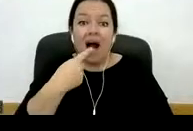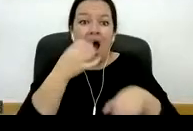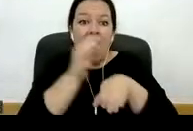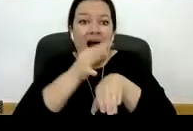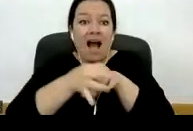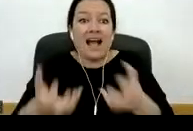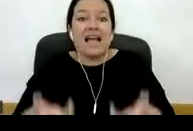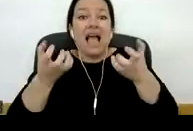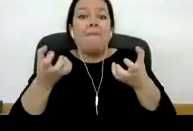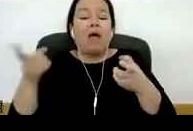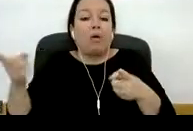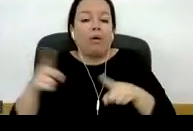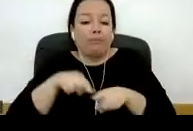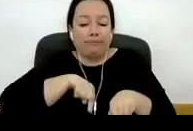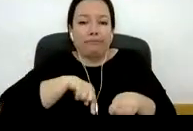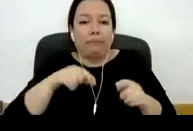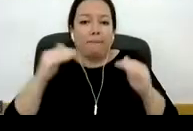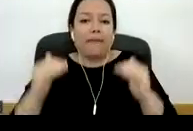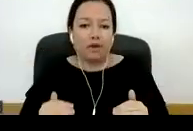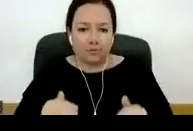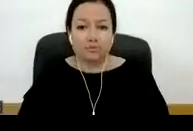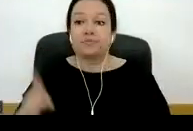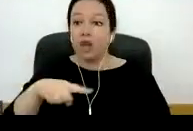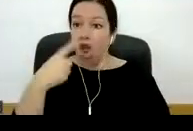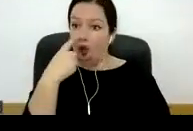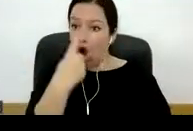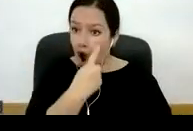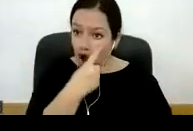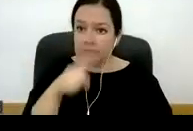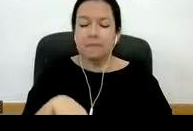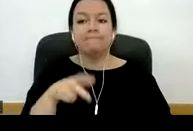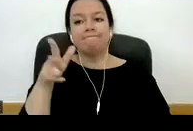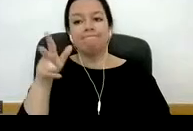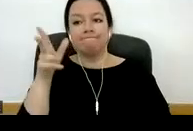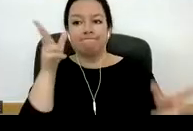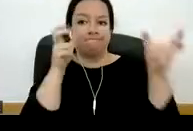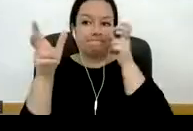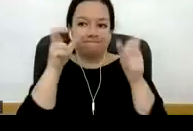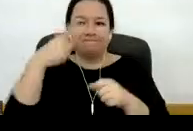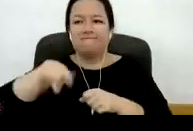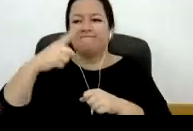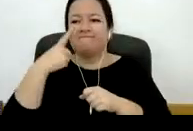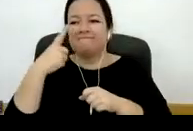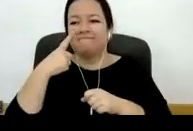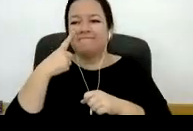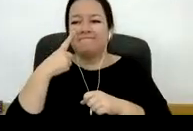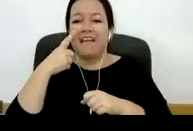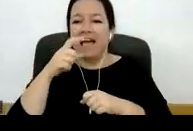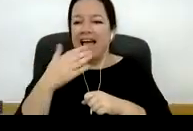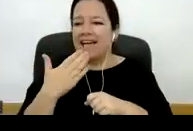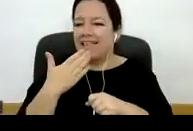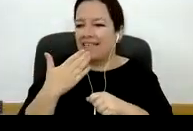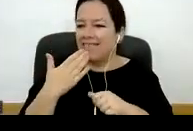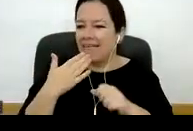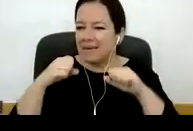quemaduras a nivel de mucosa oral. Respecto a la visión, se pierde capacidad funcional también. Ya veis, los que tenemos a partir de cierta edad, pues ya